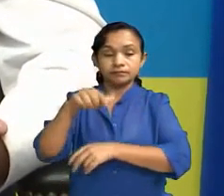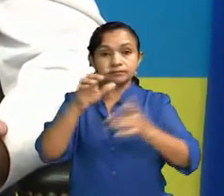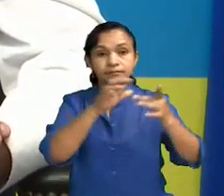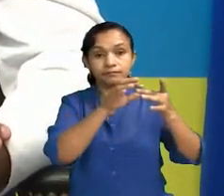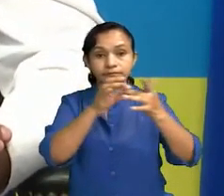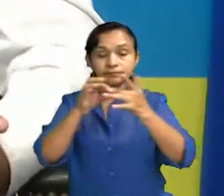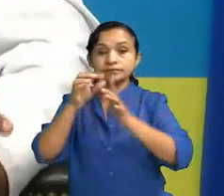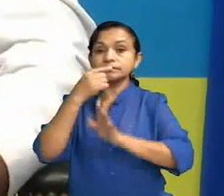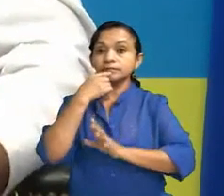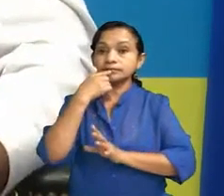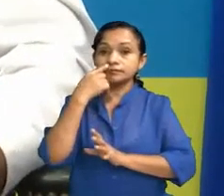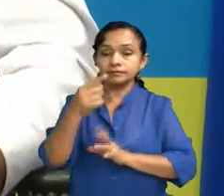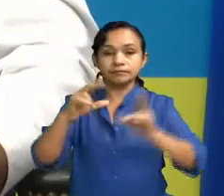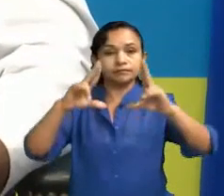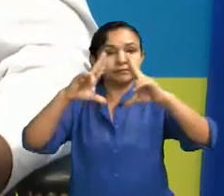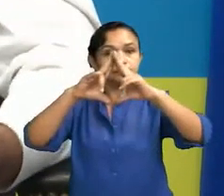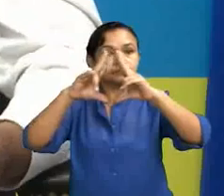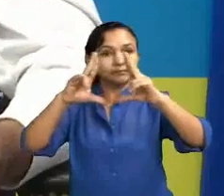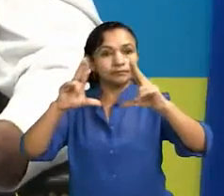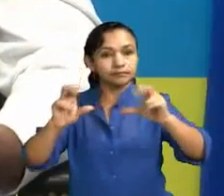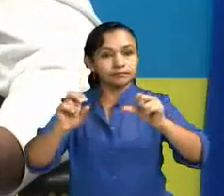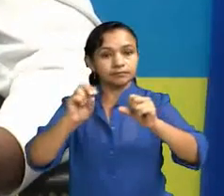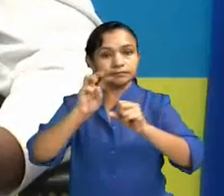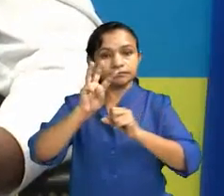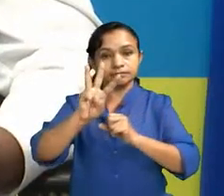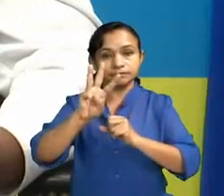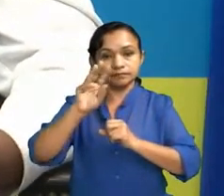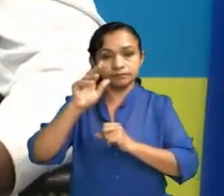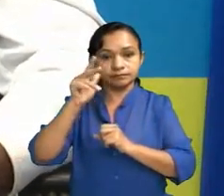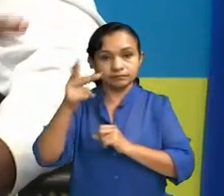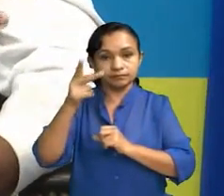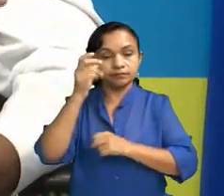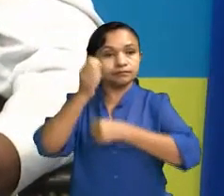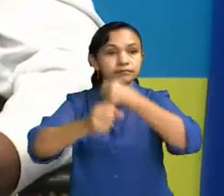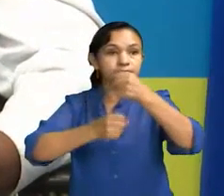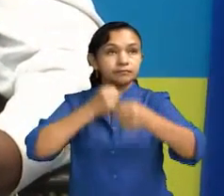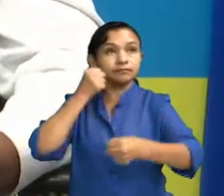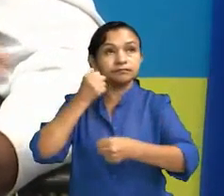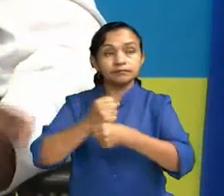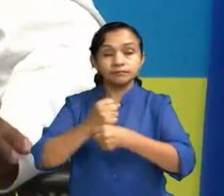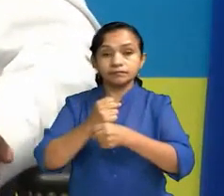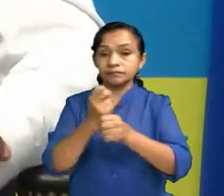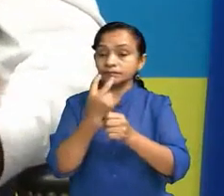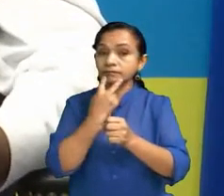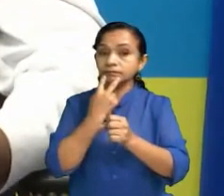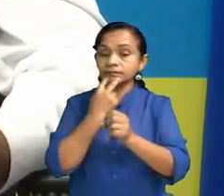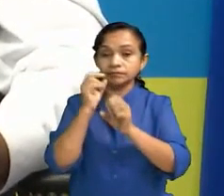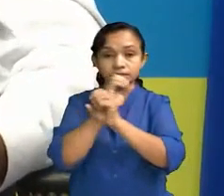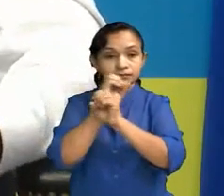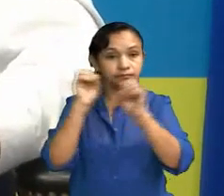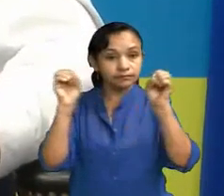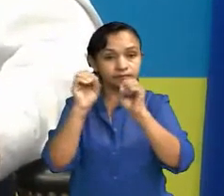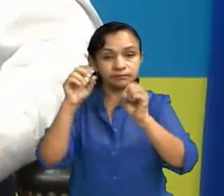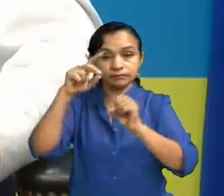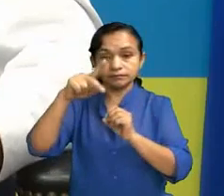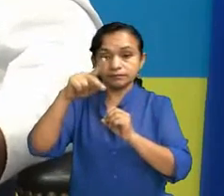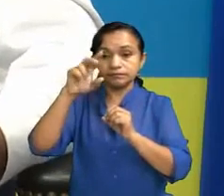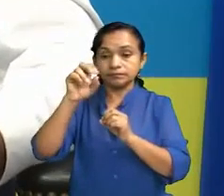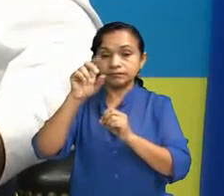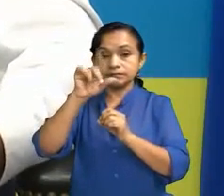que Nicaragua desde hace 38 años no reporta ningún caso de polio en el país. Así